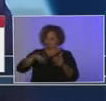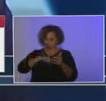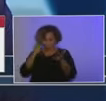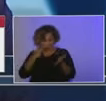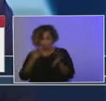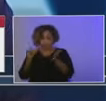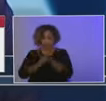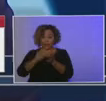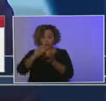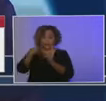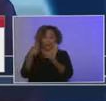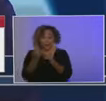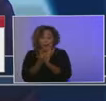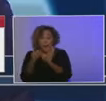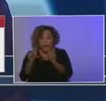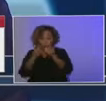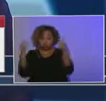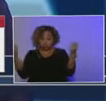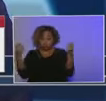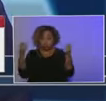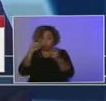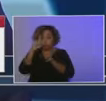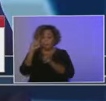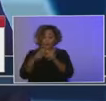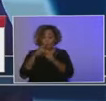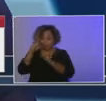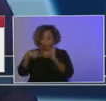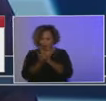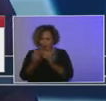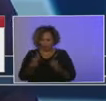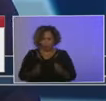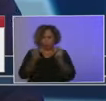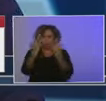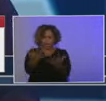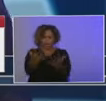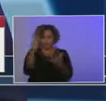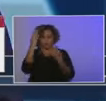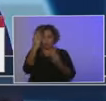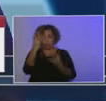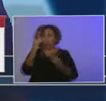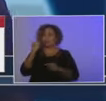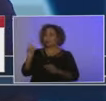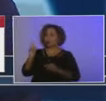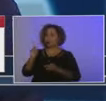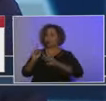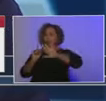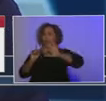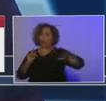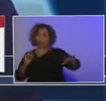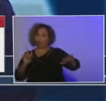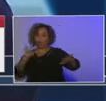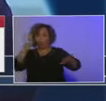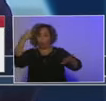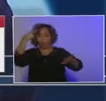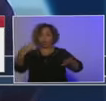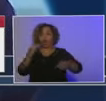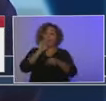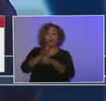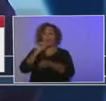periódico Primera Hora, donde se hace o se revela esta información, la gobernadora un poco trate de enterrarla haciendo más